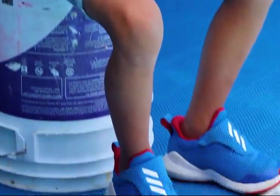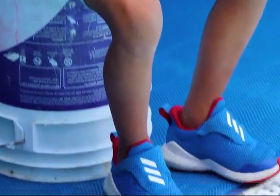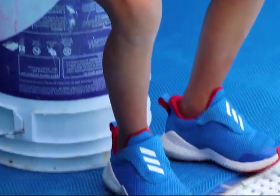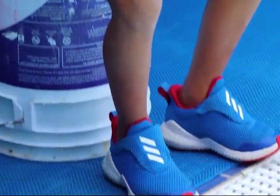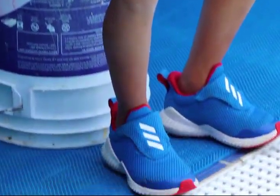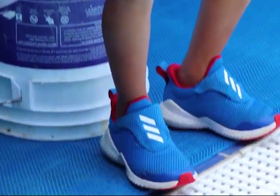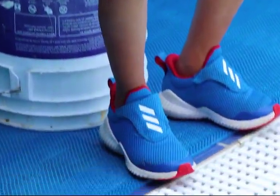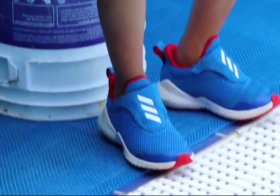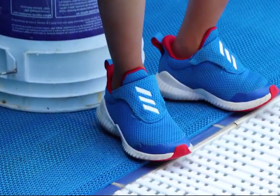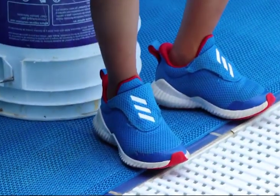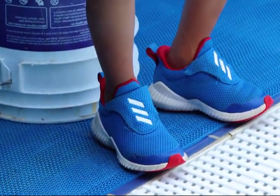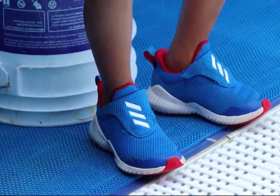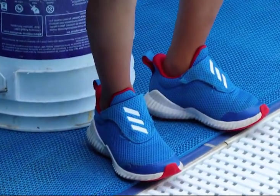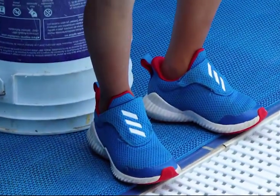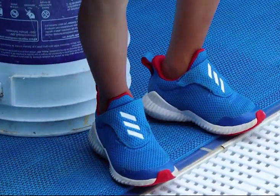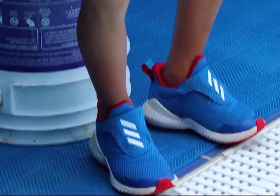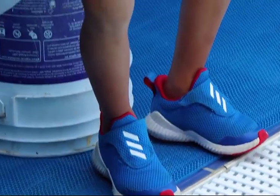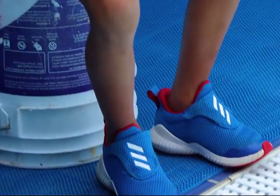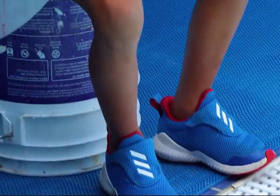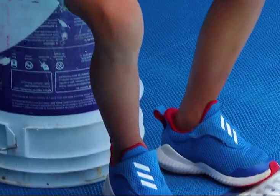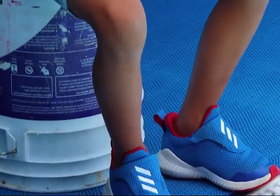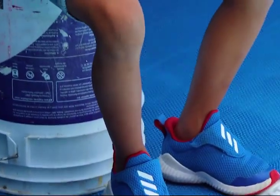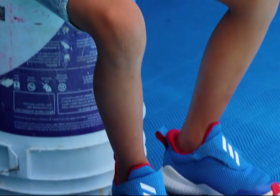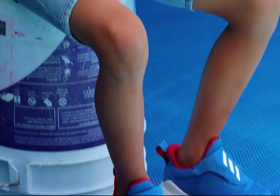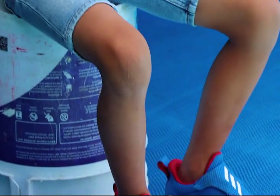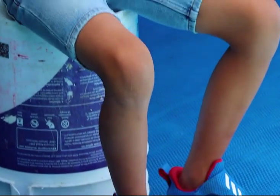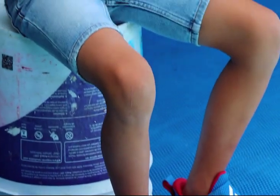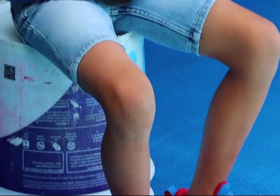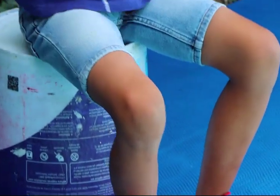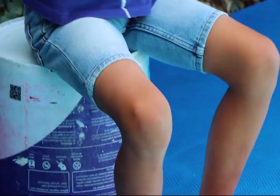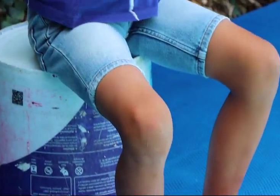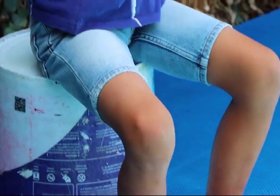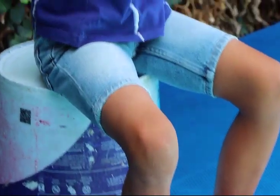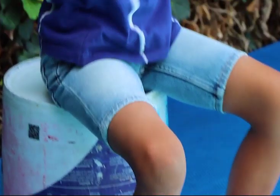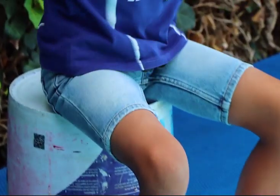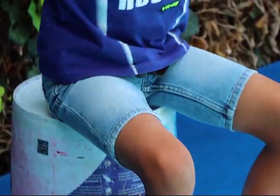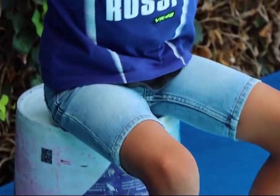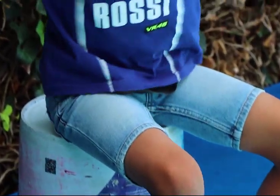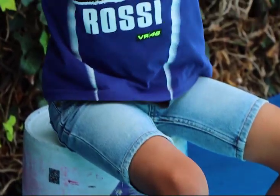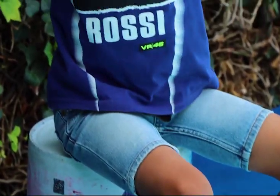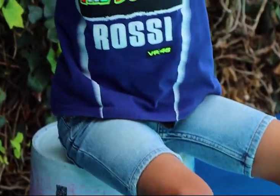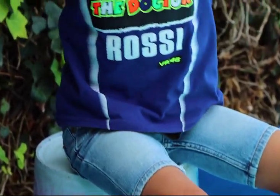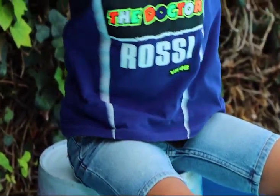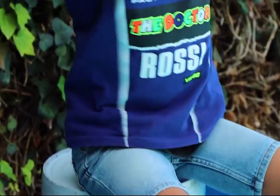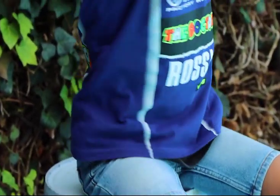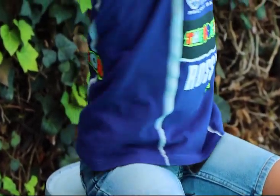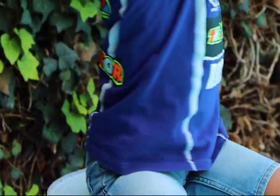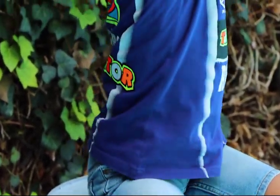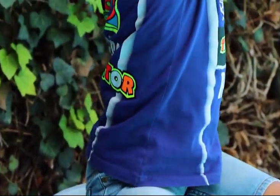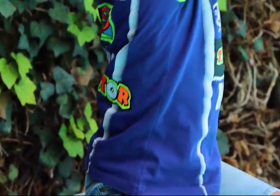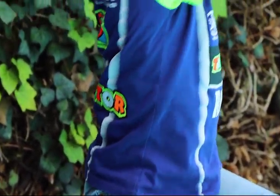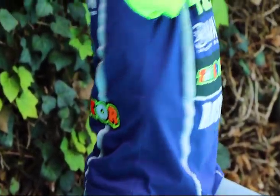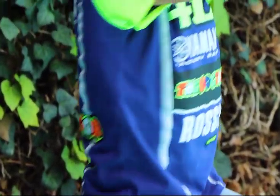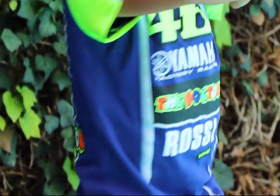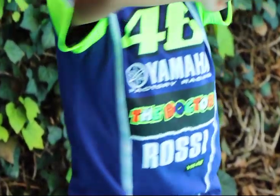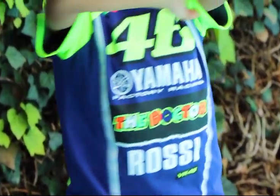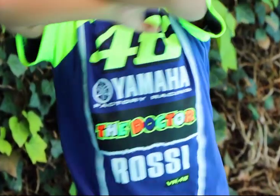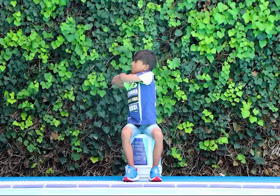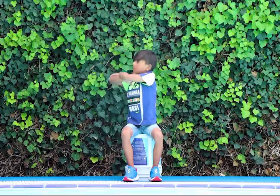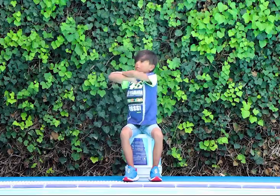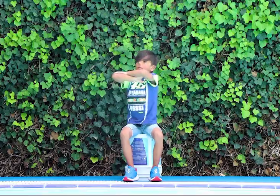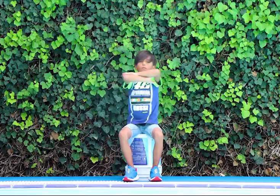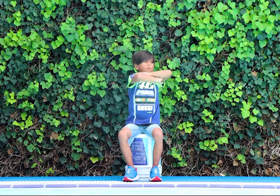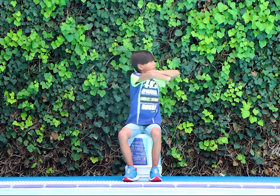derecha, izquierda, derecha, izquierda, derecha, izquierda, derecha, izquierda. Mantenemos bien